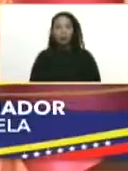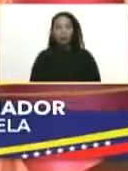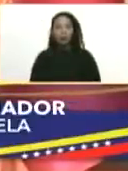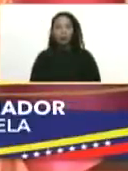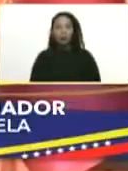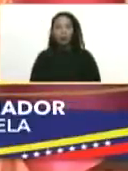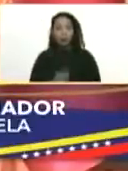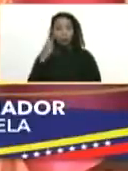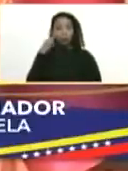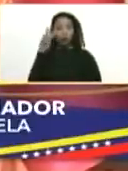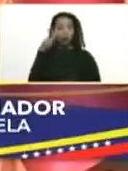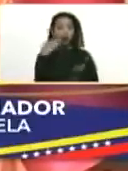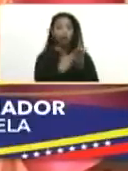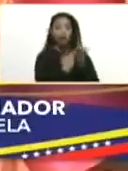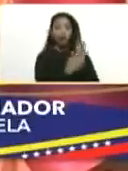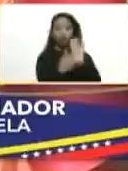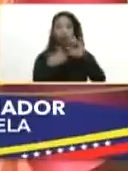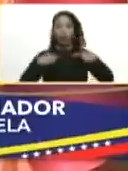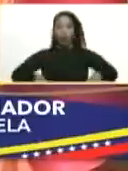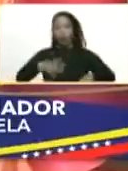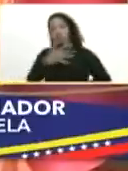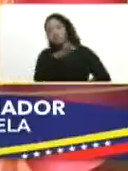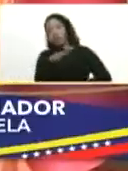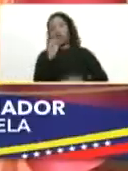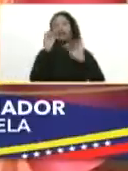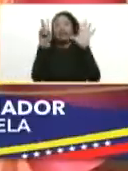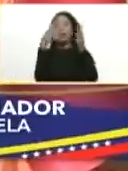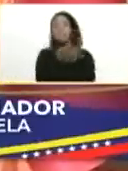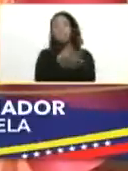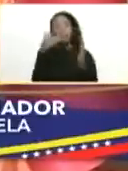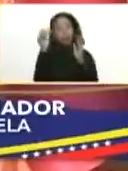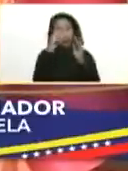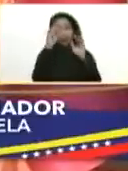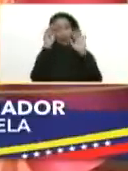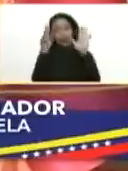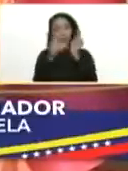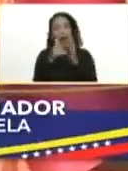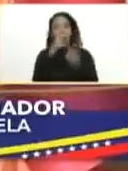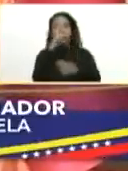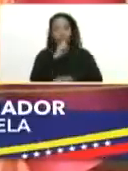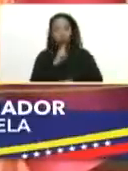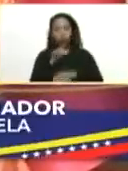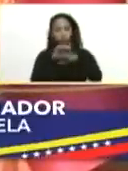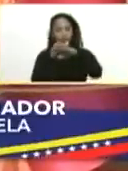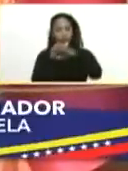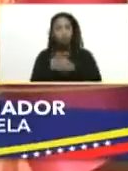que ha visto la humanidad por lo menos en los últimos 7.000 años.